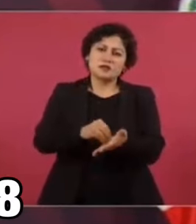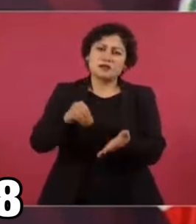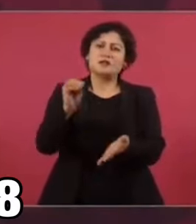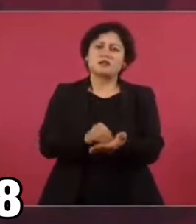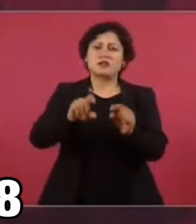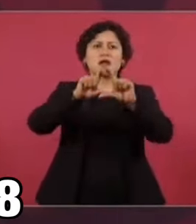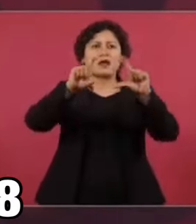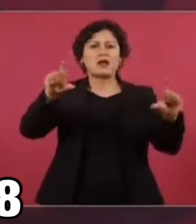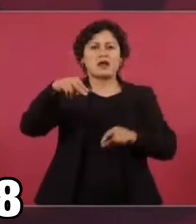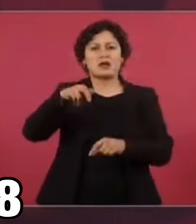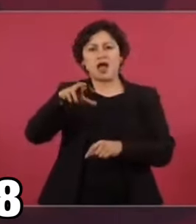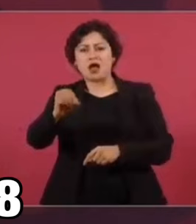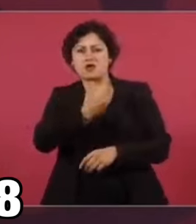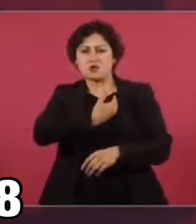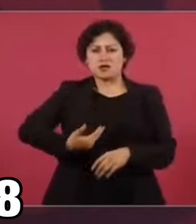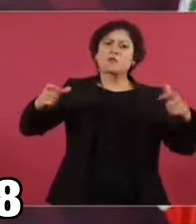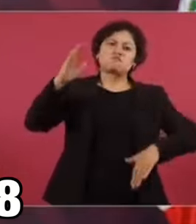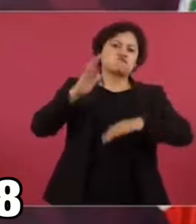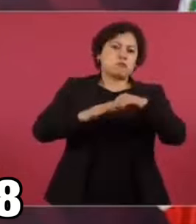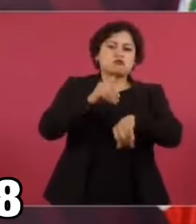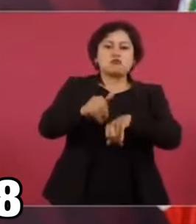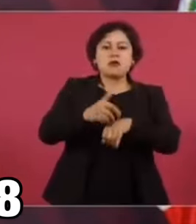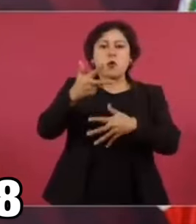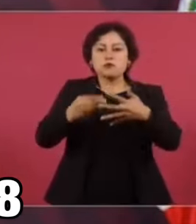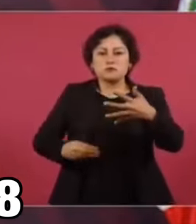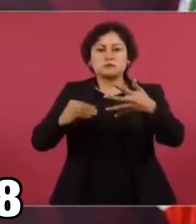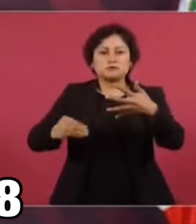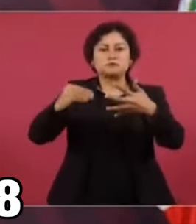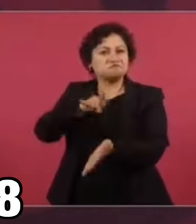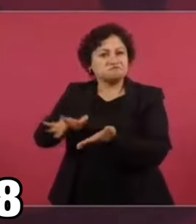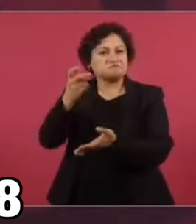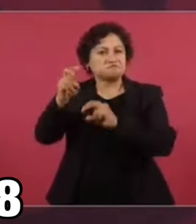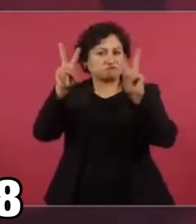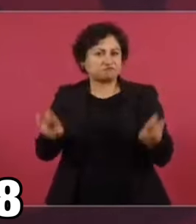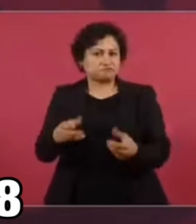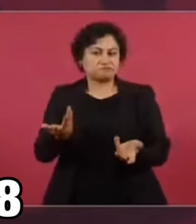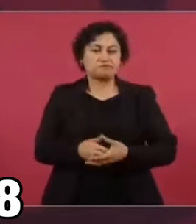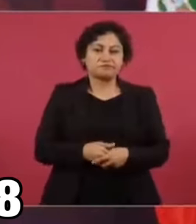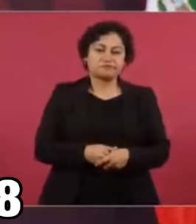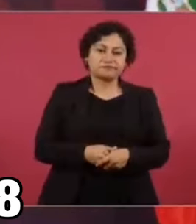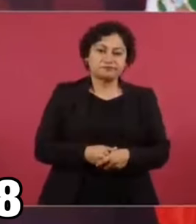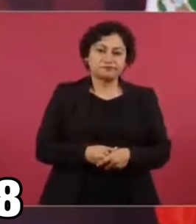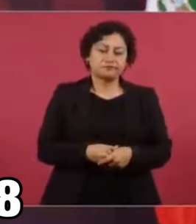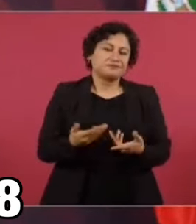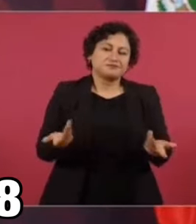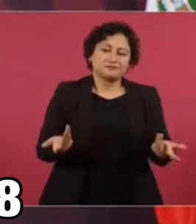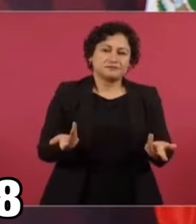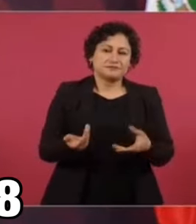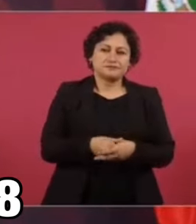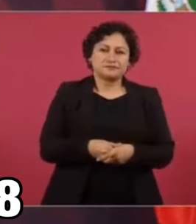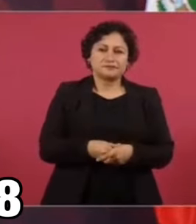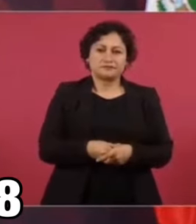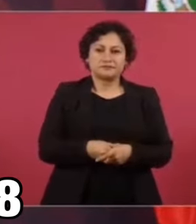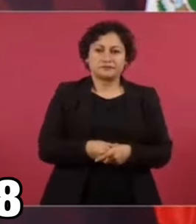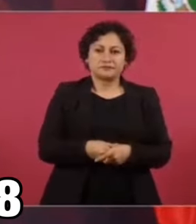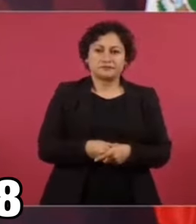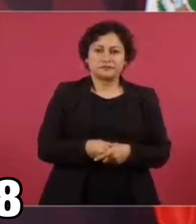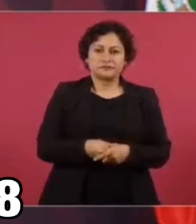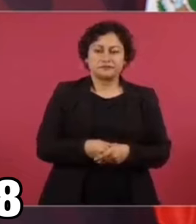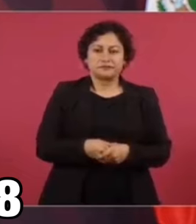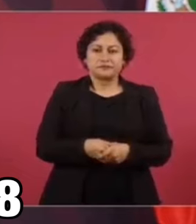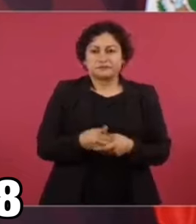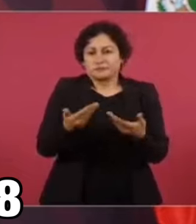narcopresidente AMLO ya va como el número 8, y le siguen metiendo dinero. Y independientemente de que hay